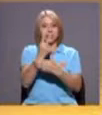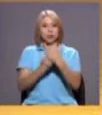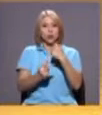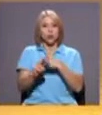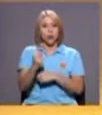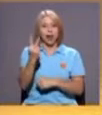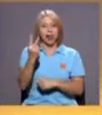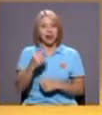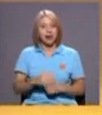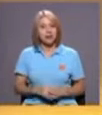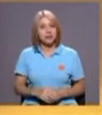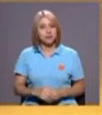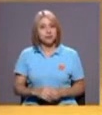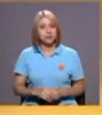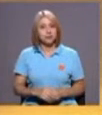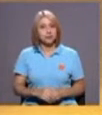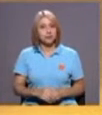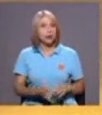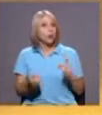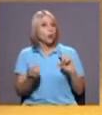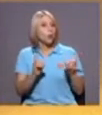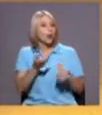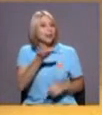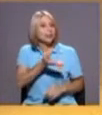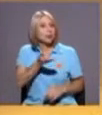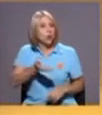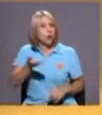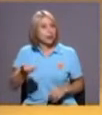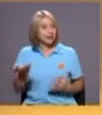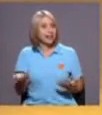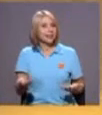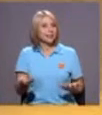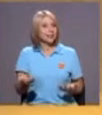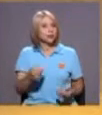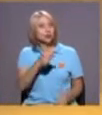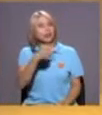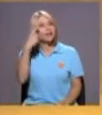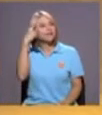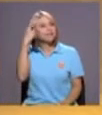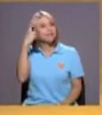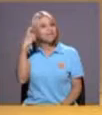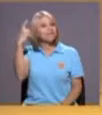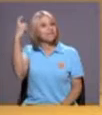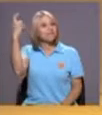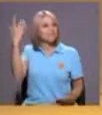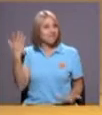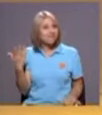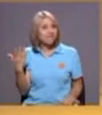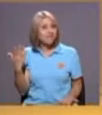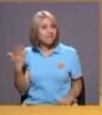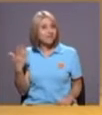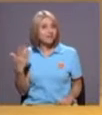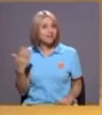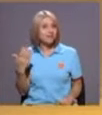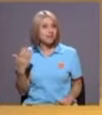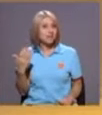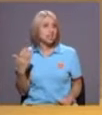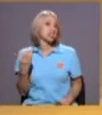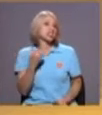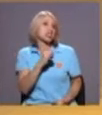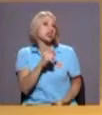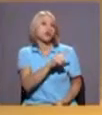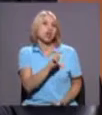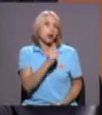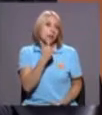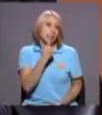¿Qué cosas le hace ilusión? Y las que no mencione no es que no le hacen ilusión,